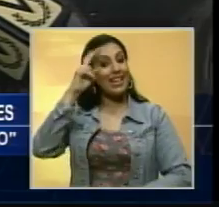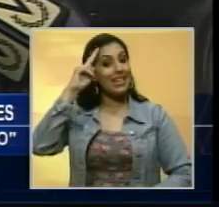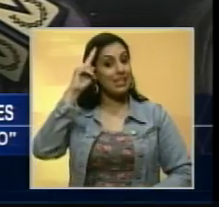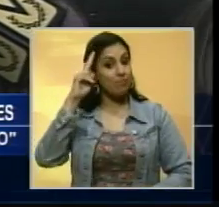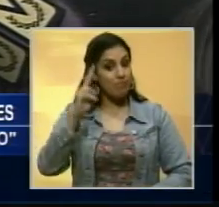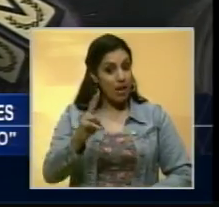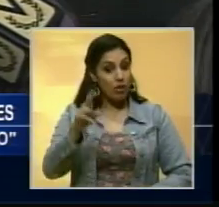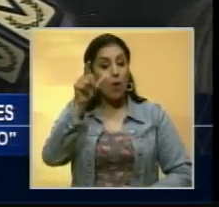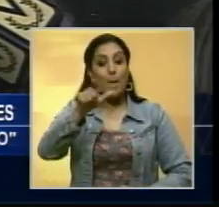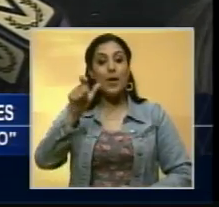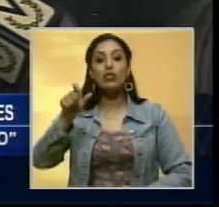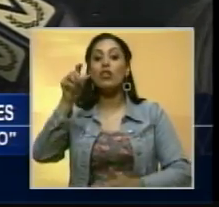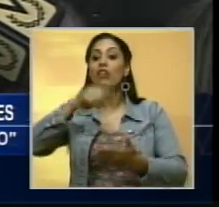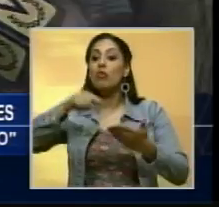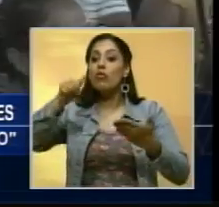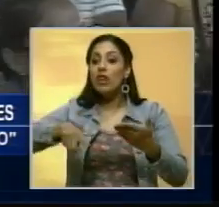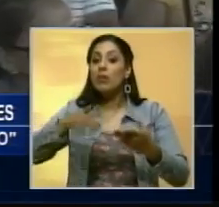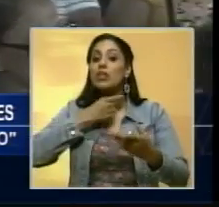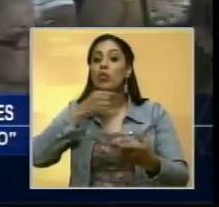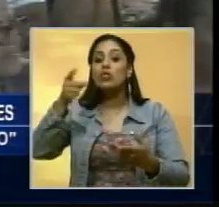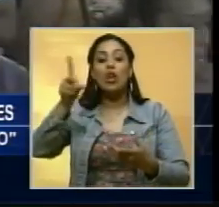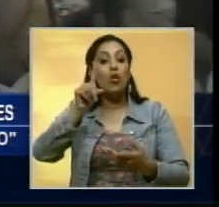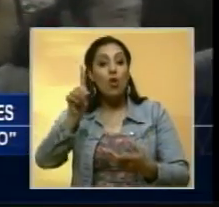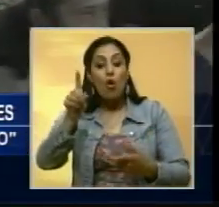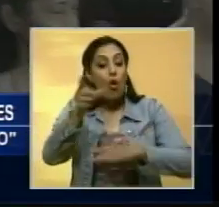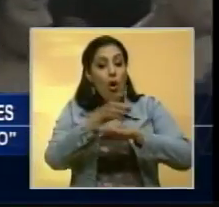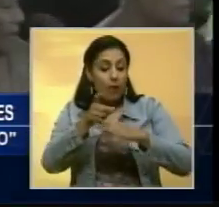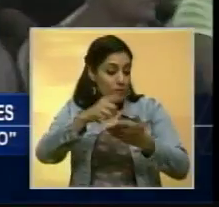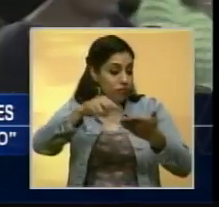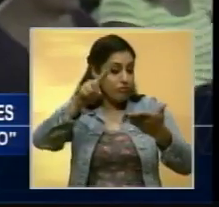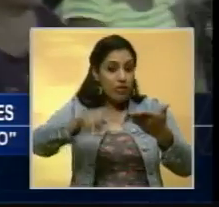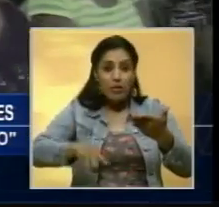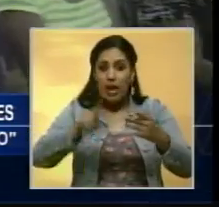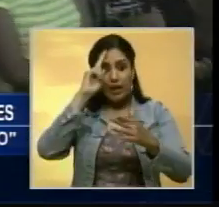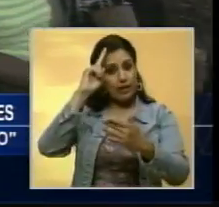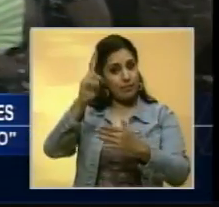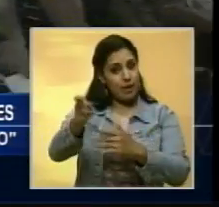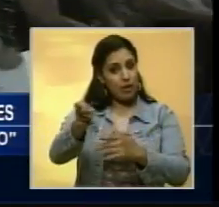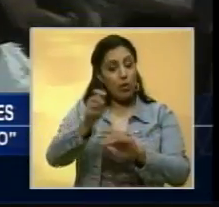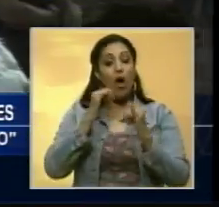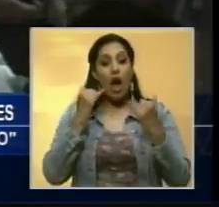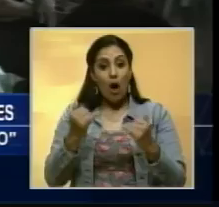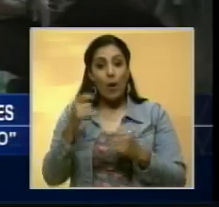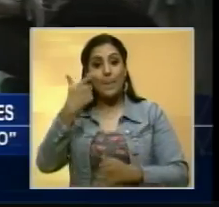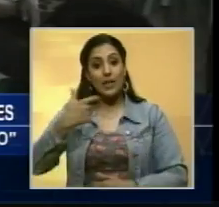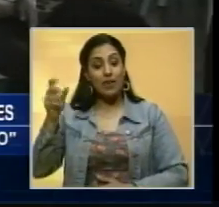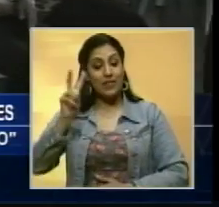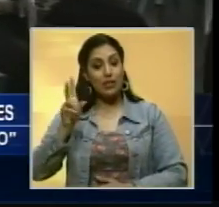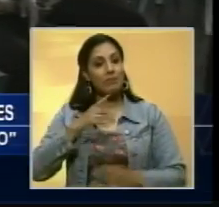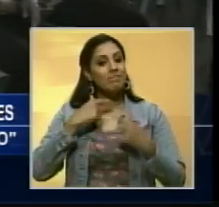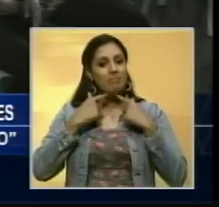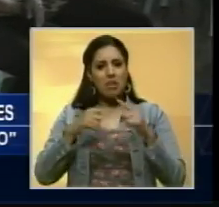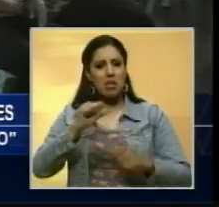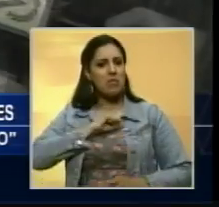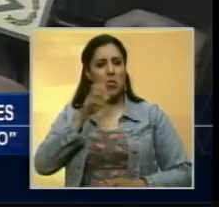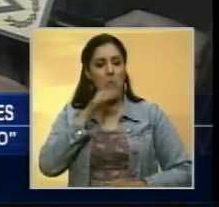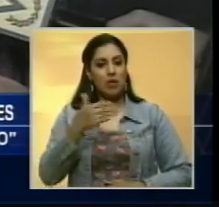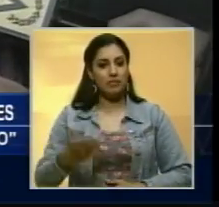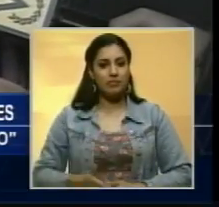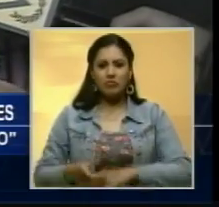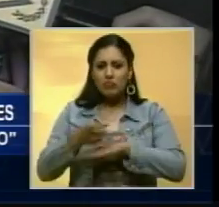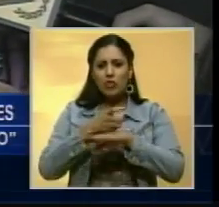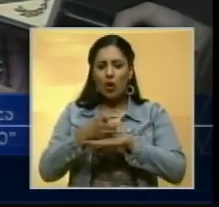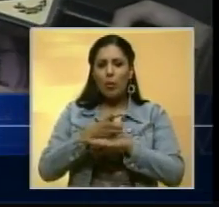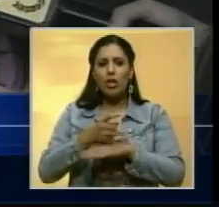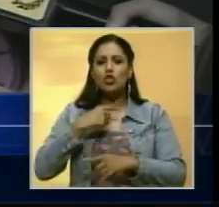respeto para los que firmaron y expresaron su descontento ante el gobierno de Nicolás Maduro. Señaló que los venezolanos perdieron el miedo. El gobierno